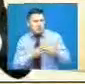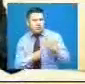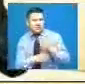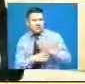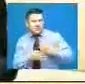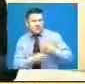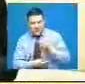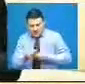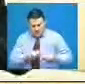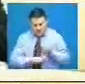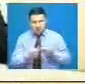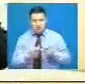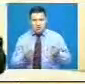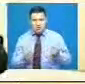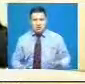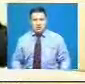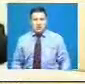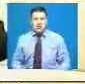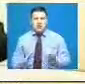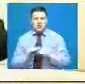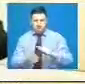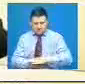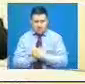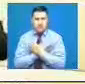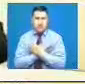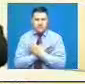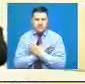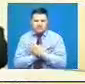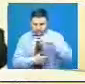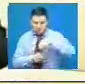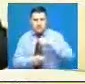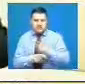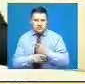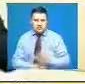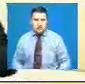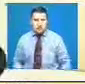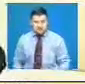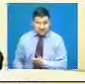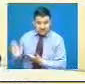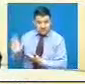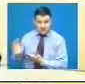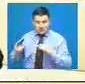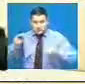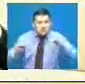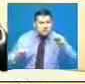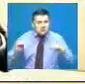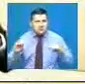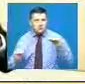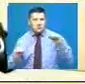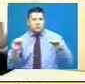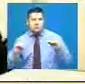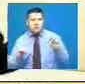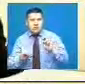nuestra moneda fluctúa, el Banco de la República considera que está dentro de lo que podría ser ese rango de equilibrio, un nivel